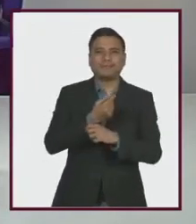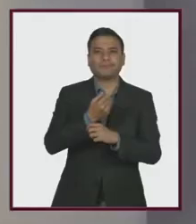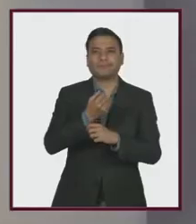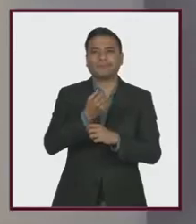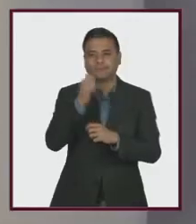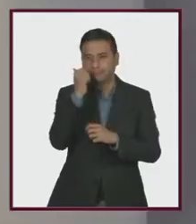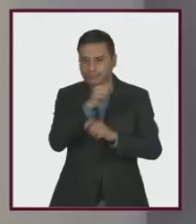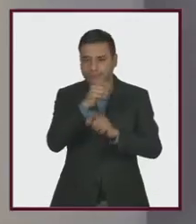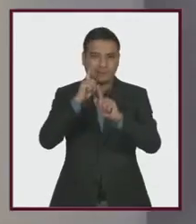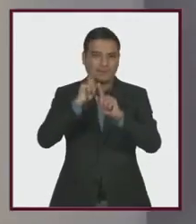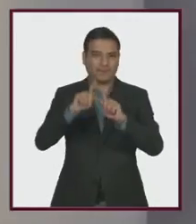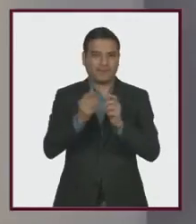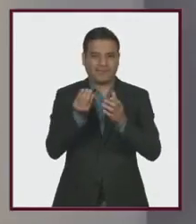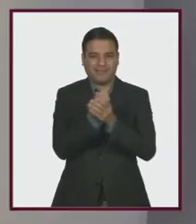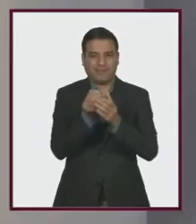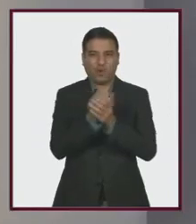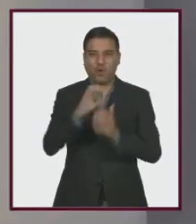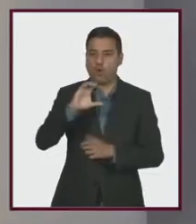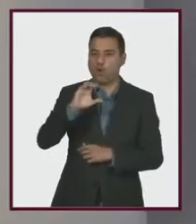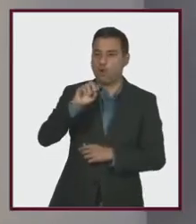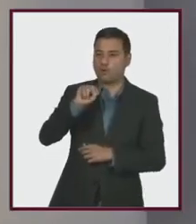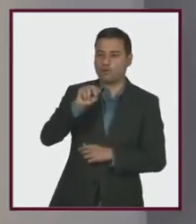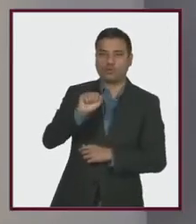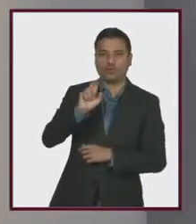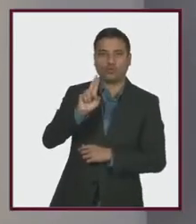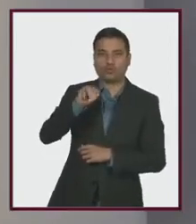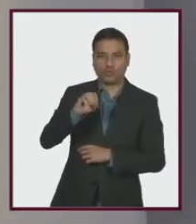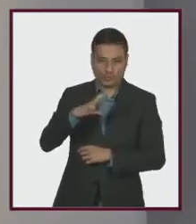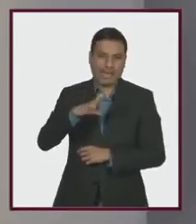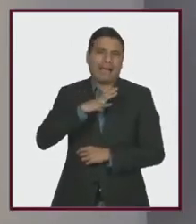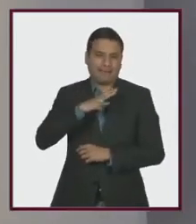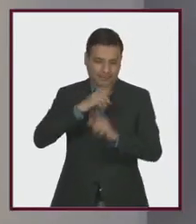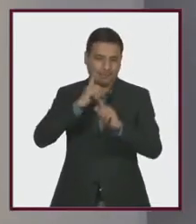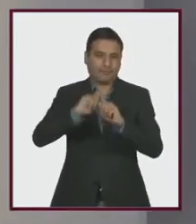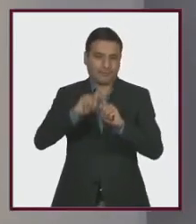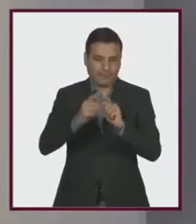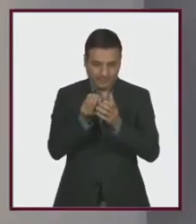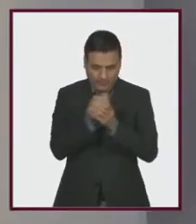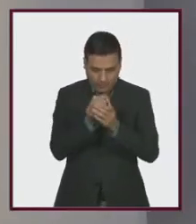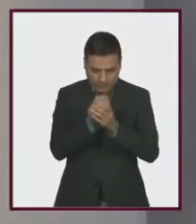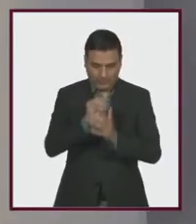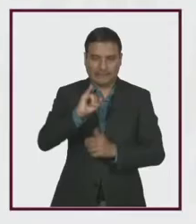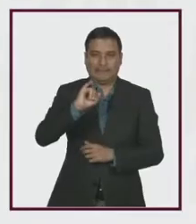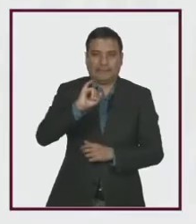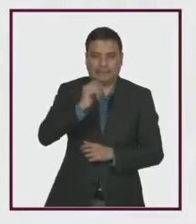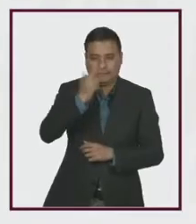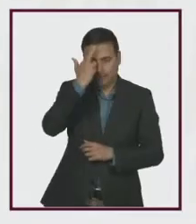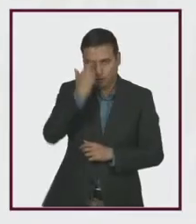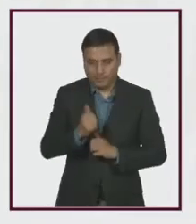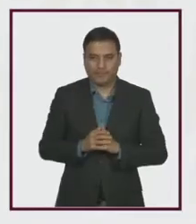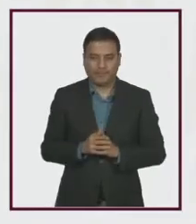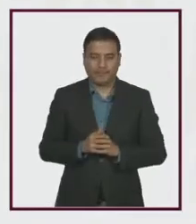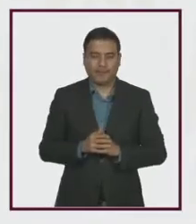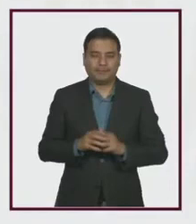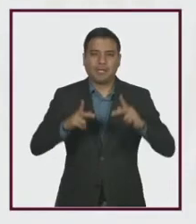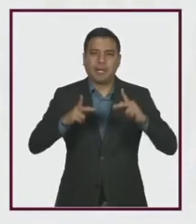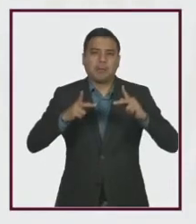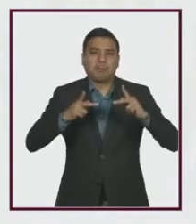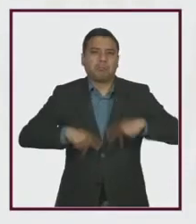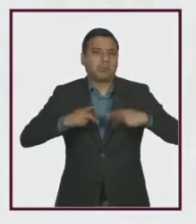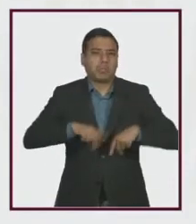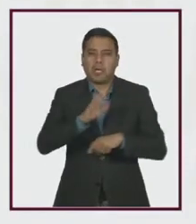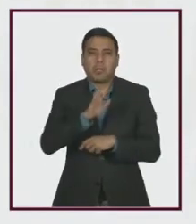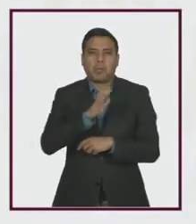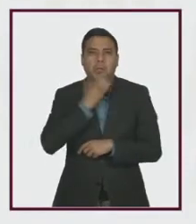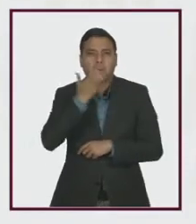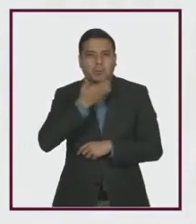a identificar los tipos de consumo dependiendo de cómo consumimos el efecto que tiene la sustancia y si esto puede llegar